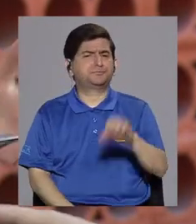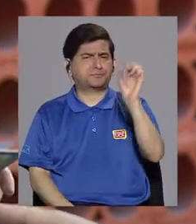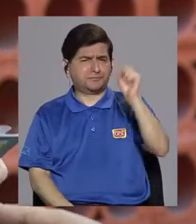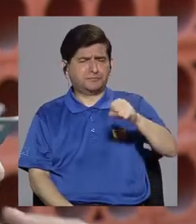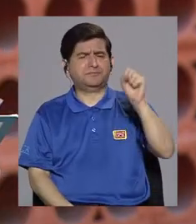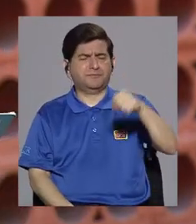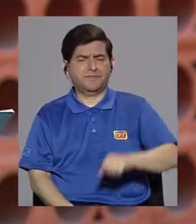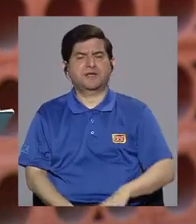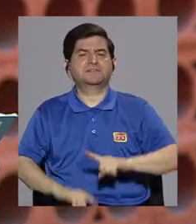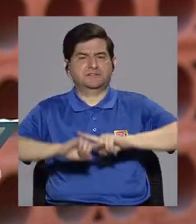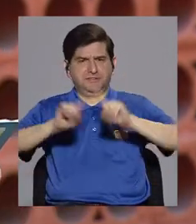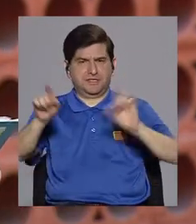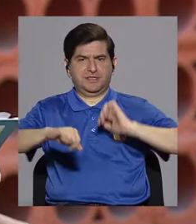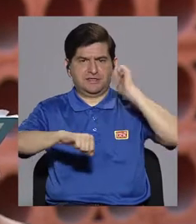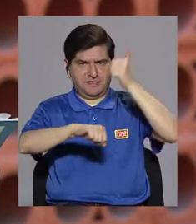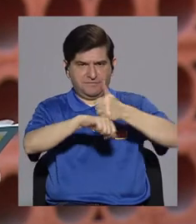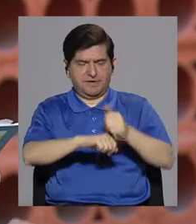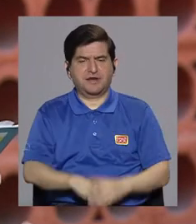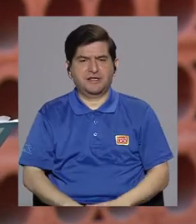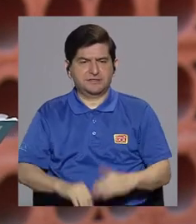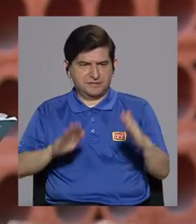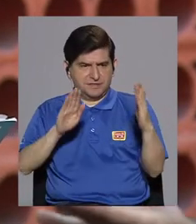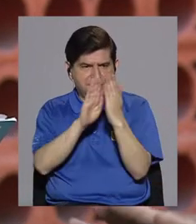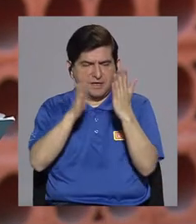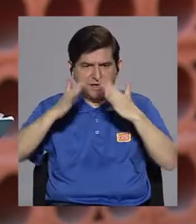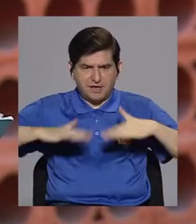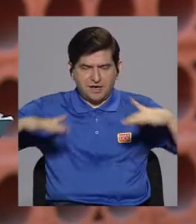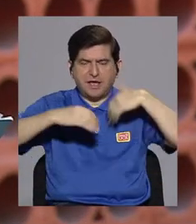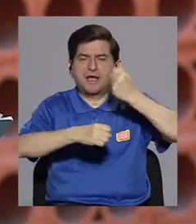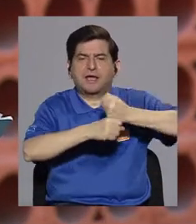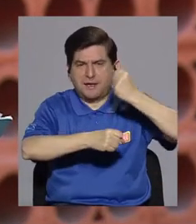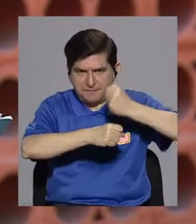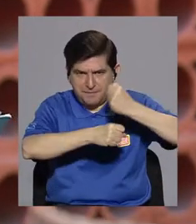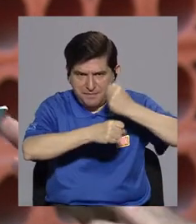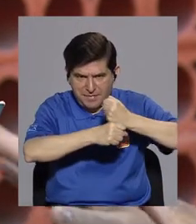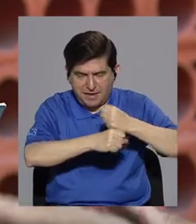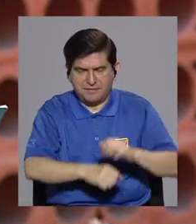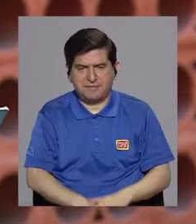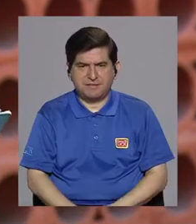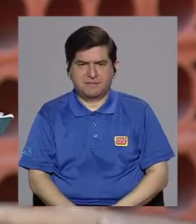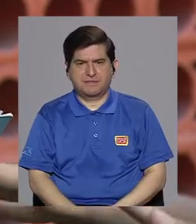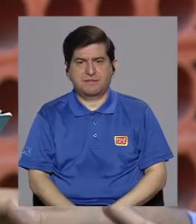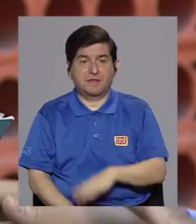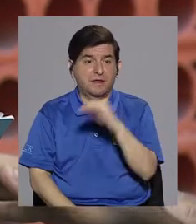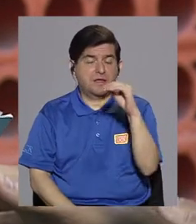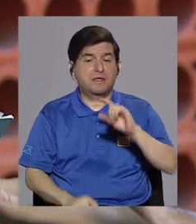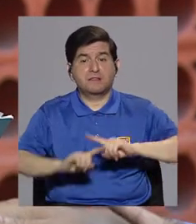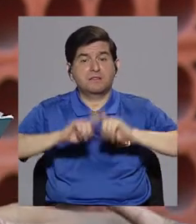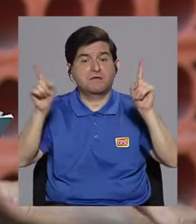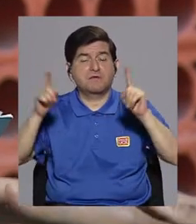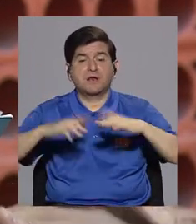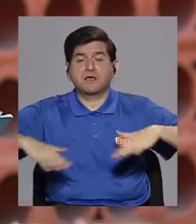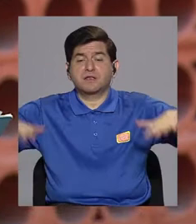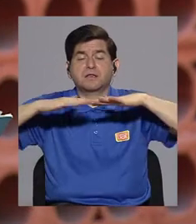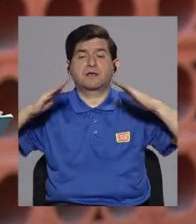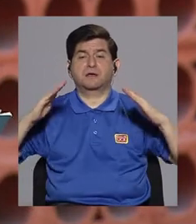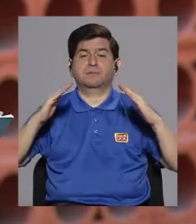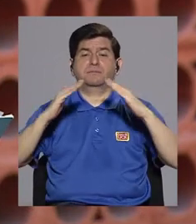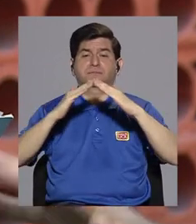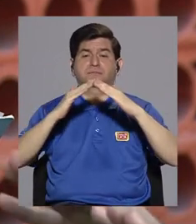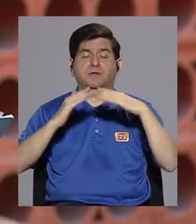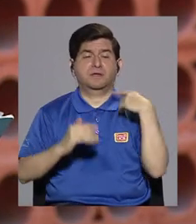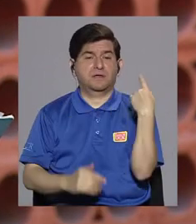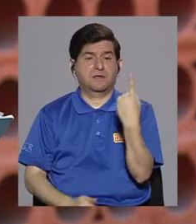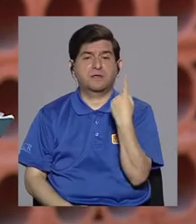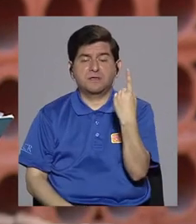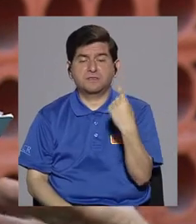Sí, tendríamos que diferenciar lo que es la exposición y el riesgo en ambientes laborales de la exposición y el riesgo en ambientes domésticos.